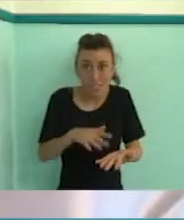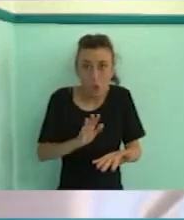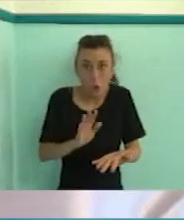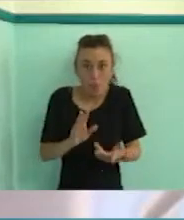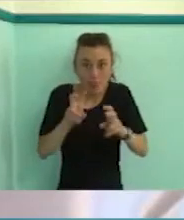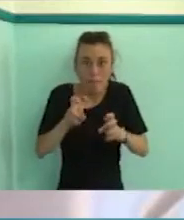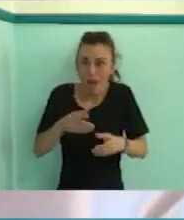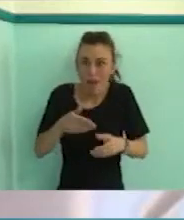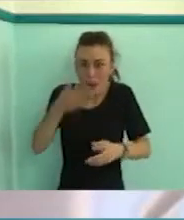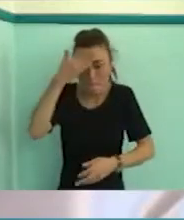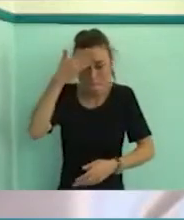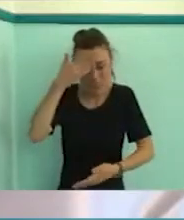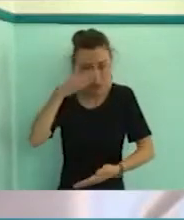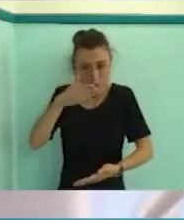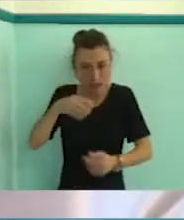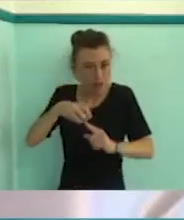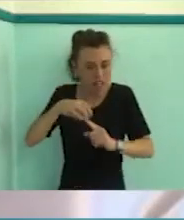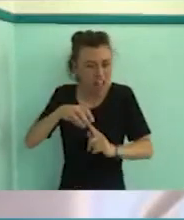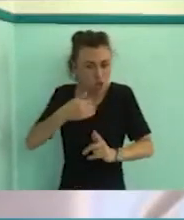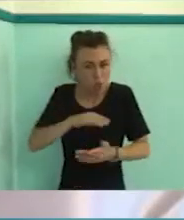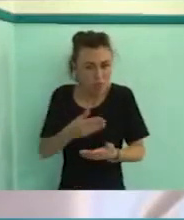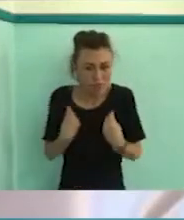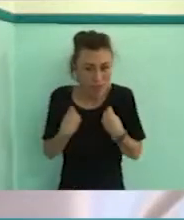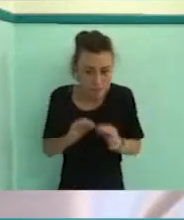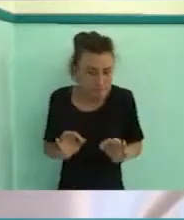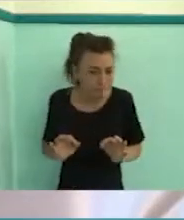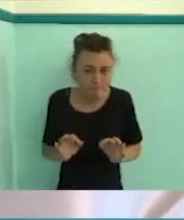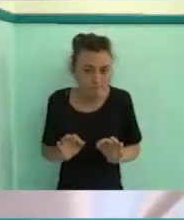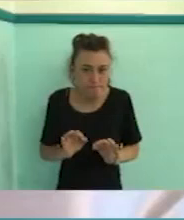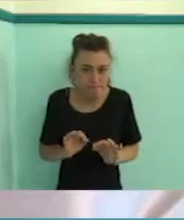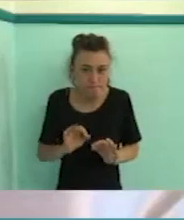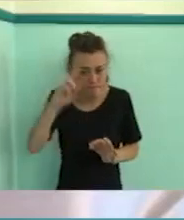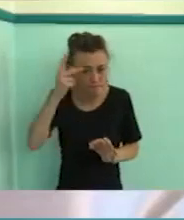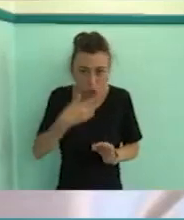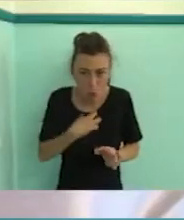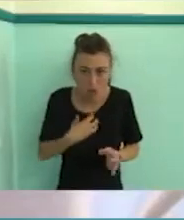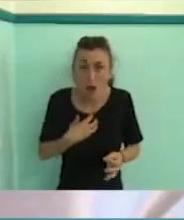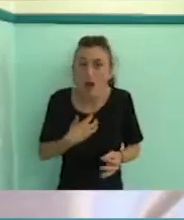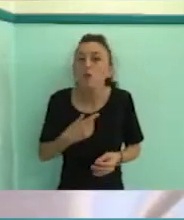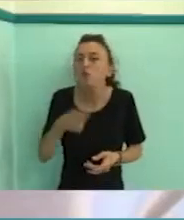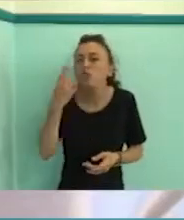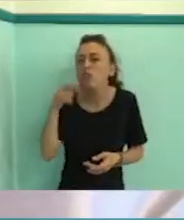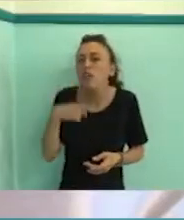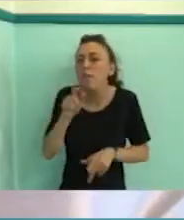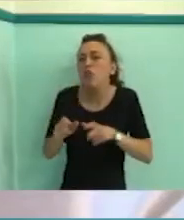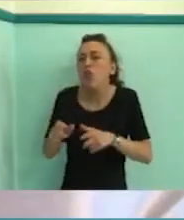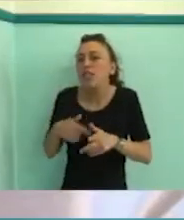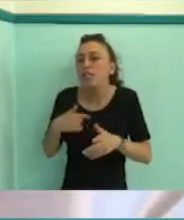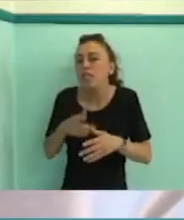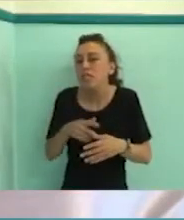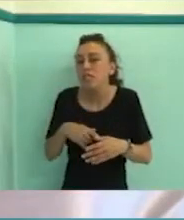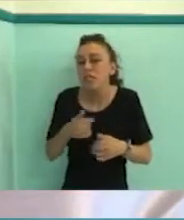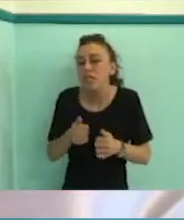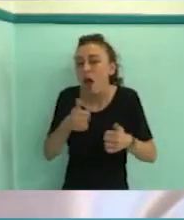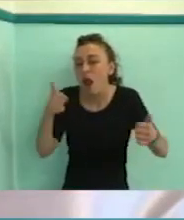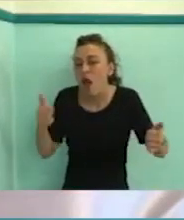jamás va a hacer ese ejercicio pero porque es que es como O sea tienes que cambiar toda tu vida tú sabes la de gente que se aleja de ti cuando ya no rimas con conversaciones